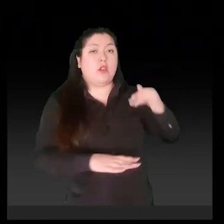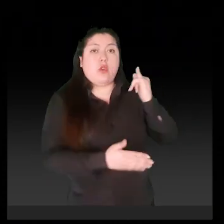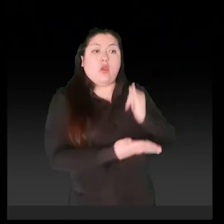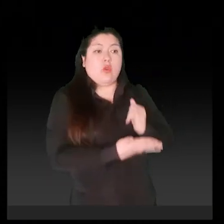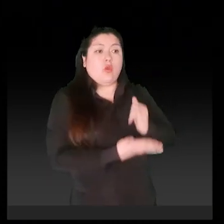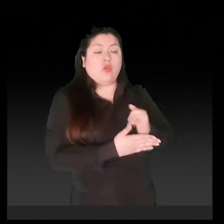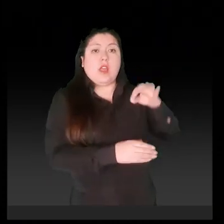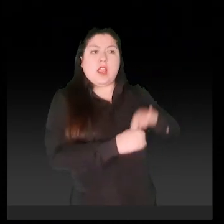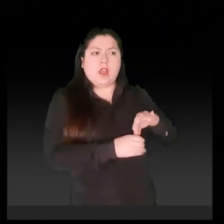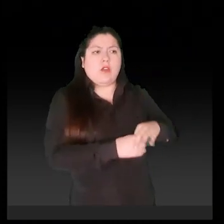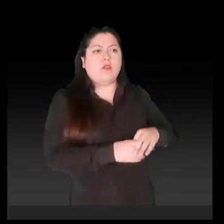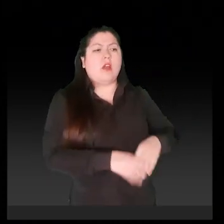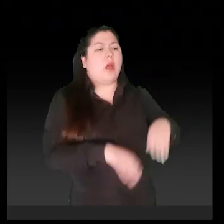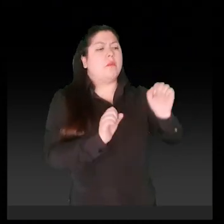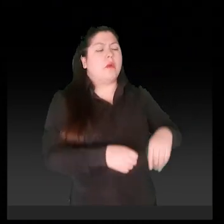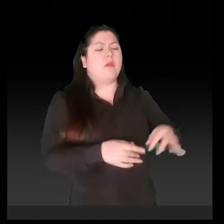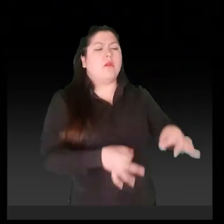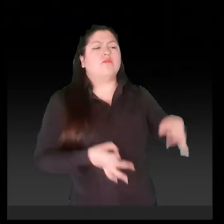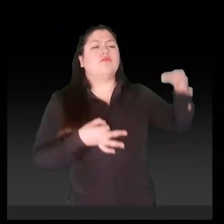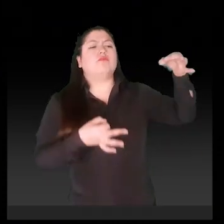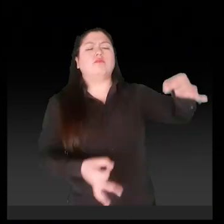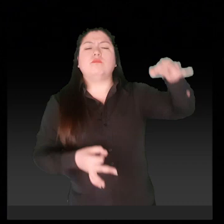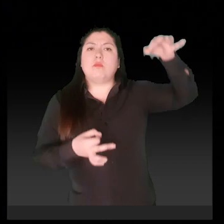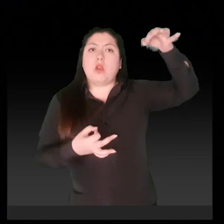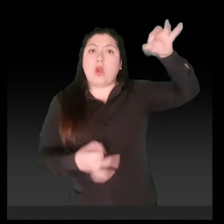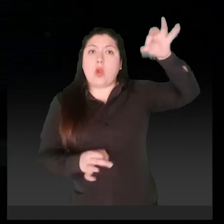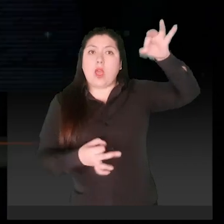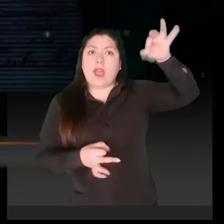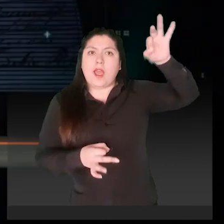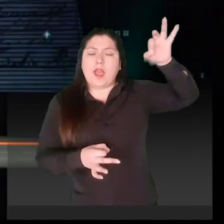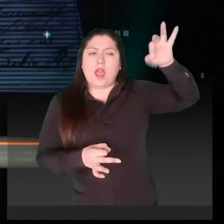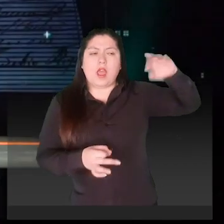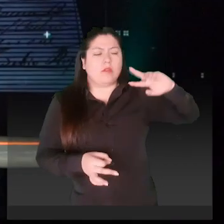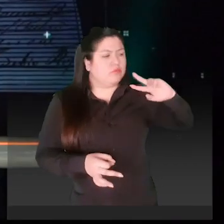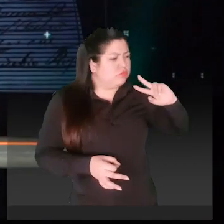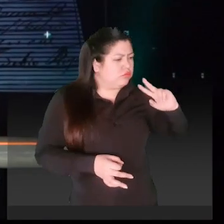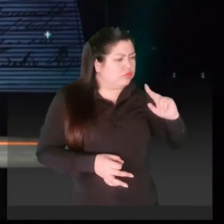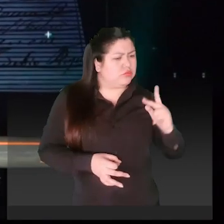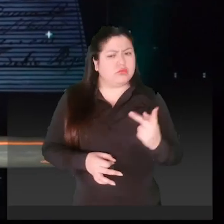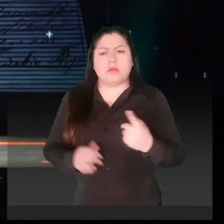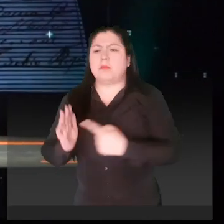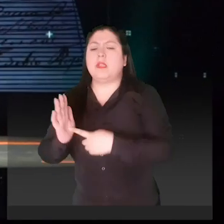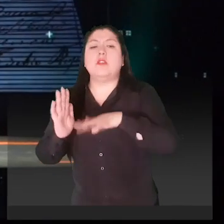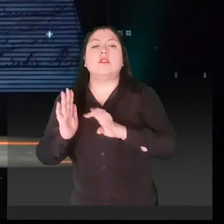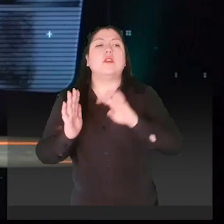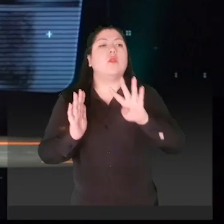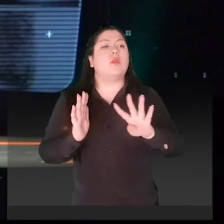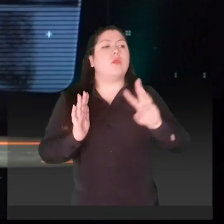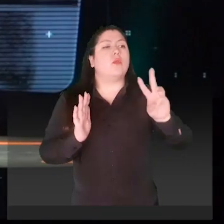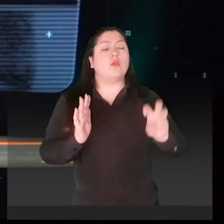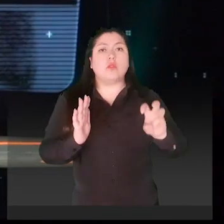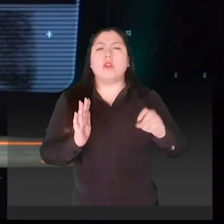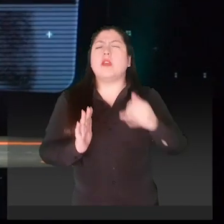la identificación. Arrancamos con un papel y fuimos avanzando en el tiempo cuando llegamos al año 48. ¿Qué sucede